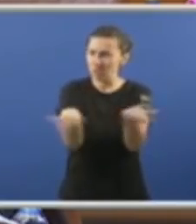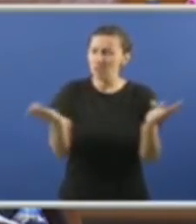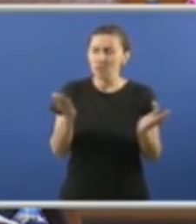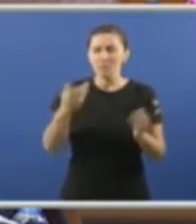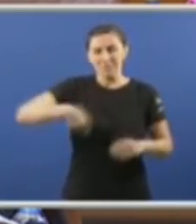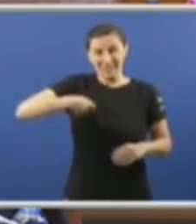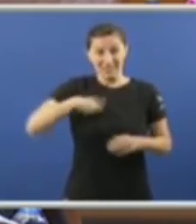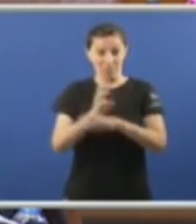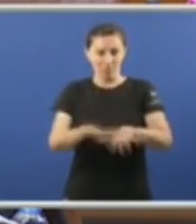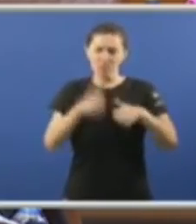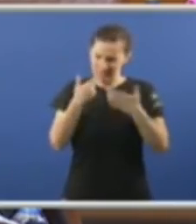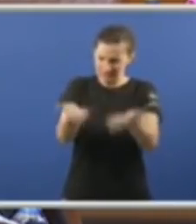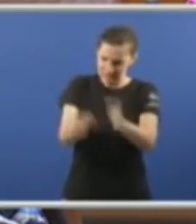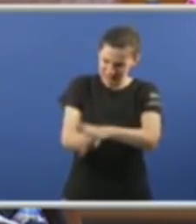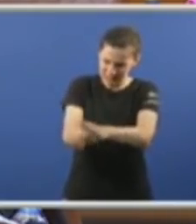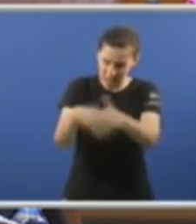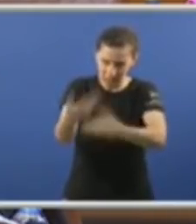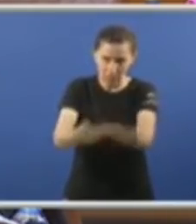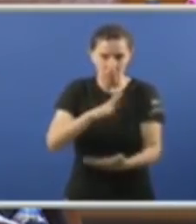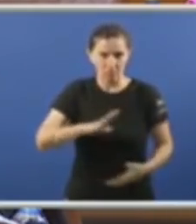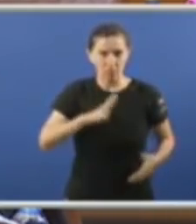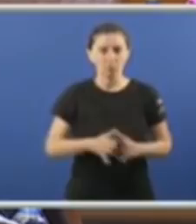usted. Por favor. Siga. Silencio.